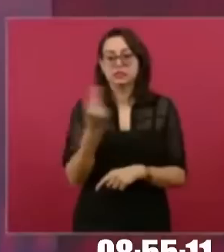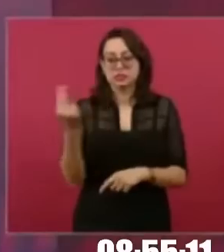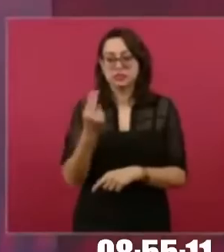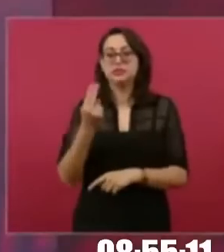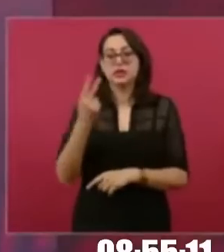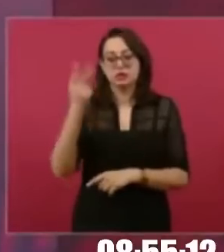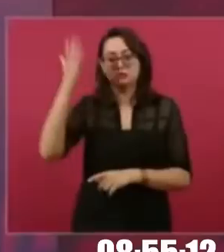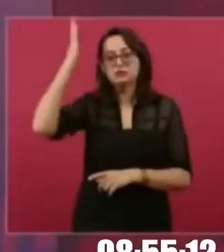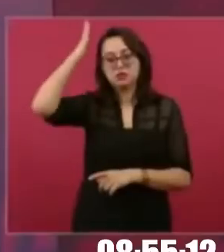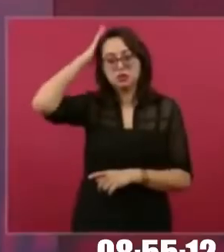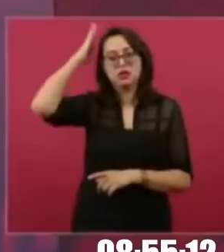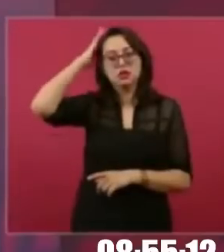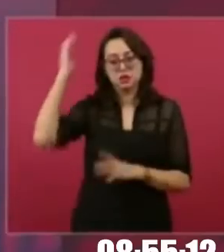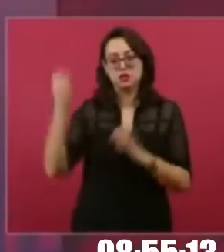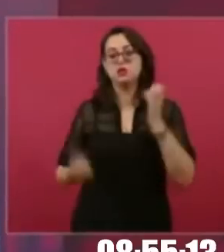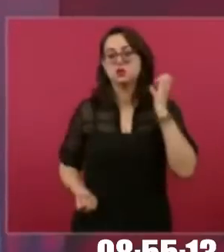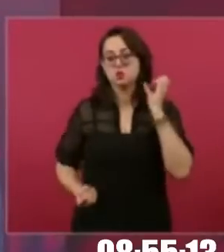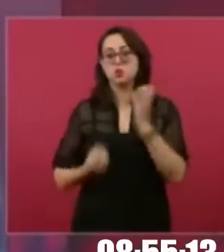dirección